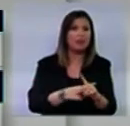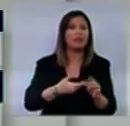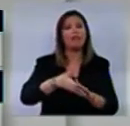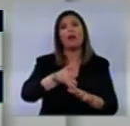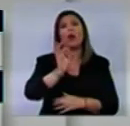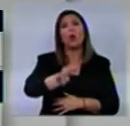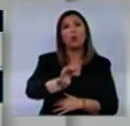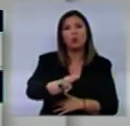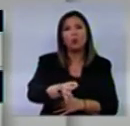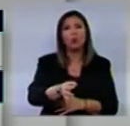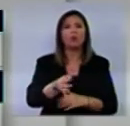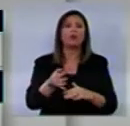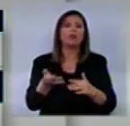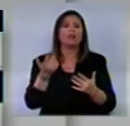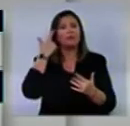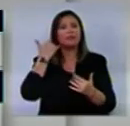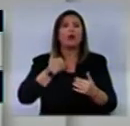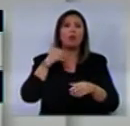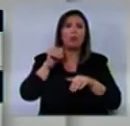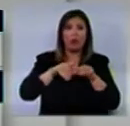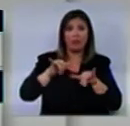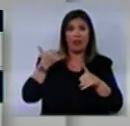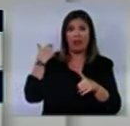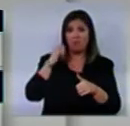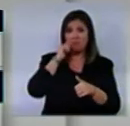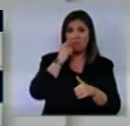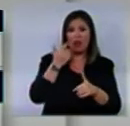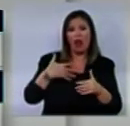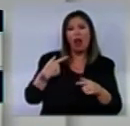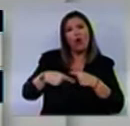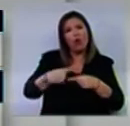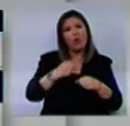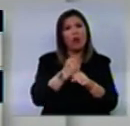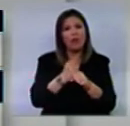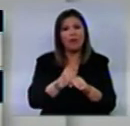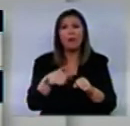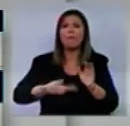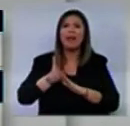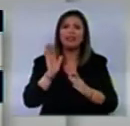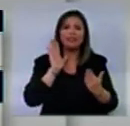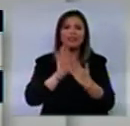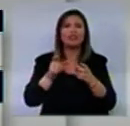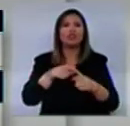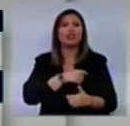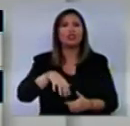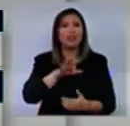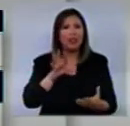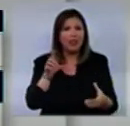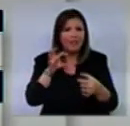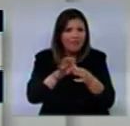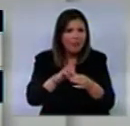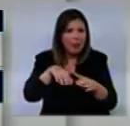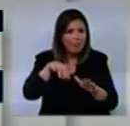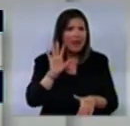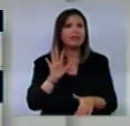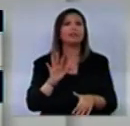hemos tenido una buena elección estamos trabajando para fortalecer el vínculo con la sociedad en ese sentido el partido está transitando un